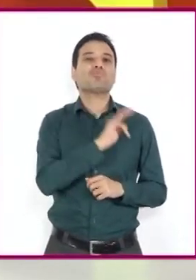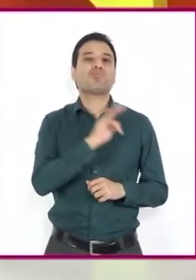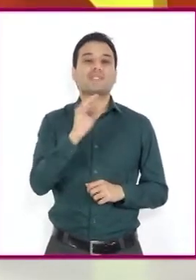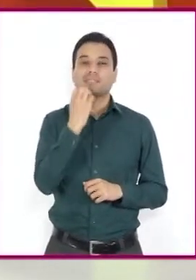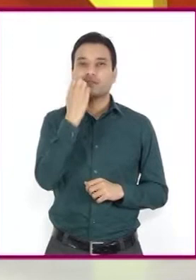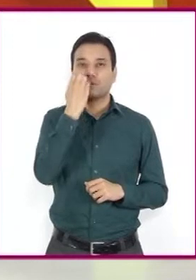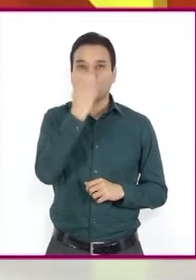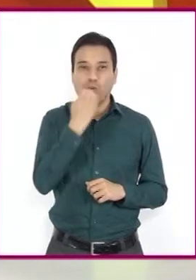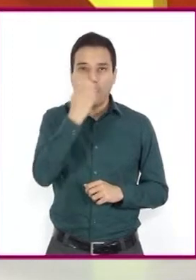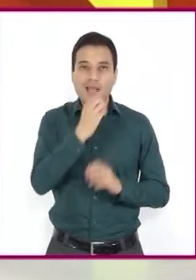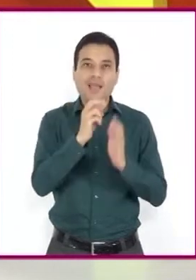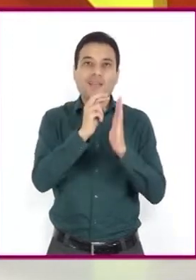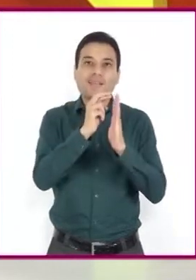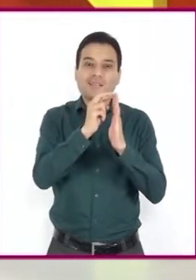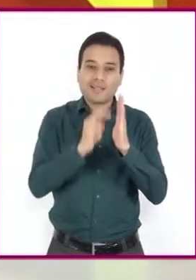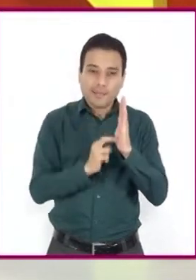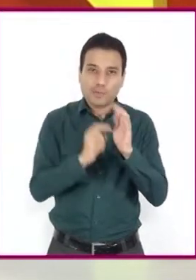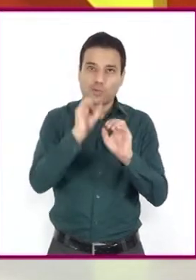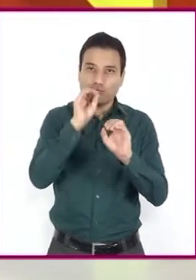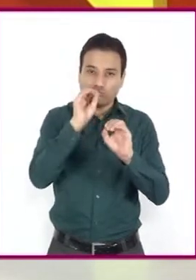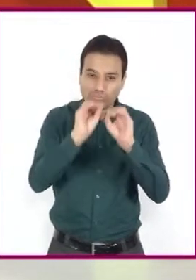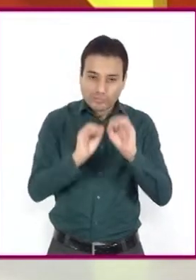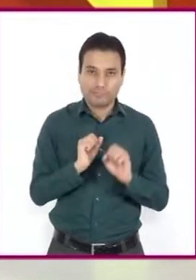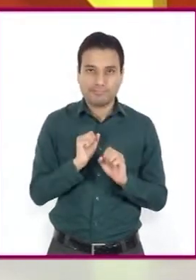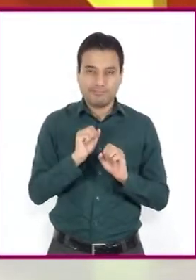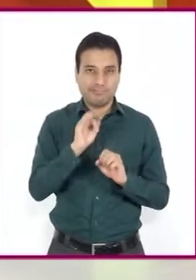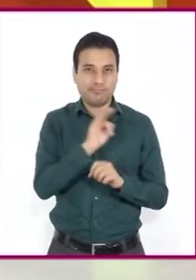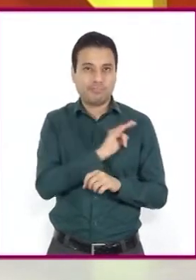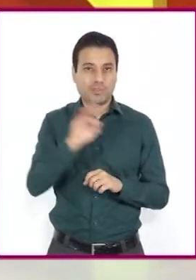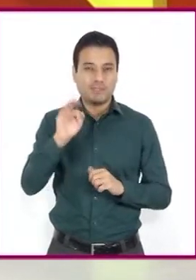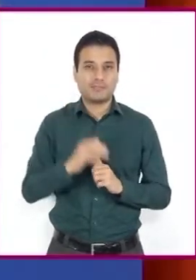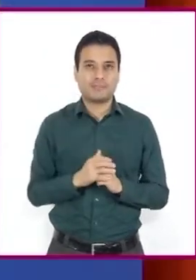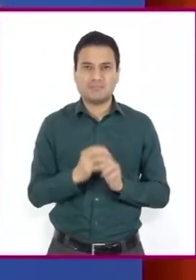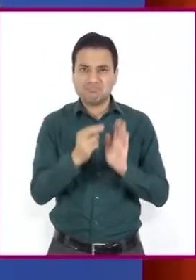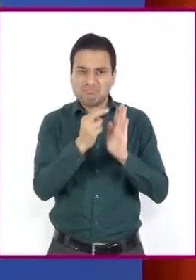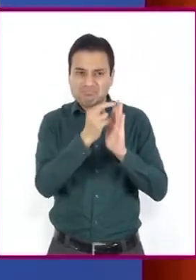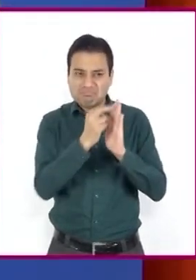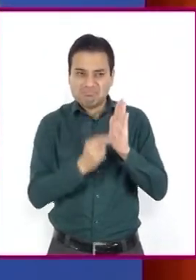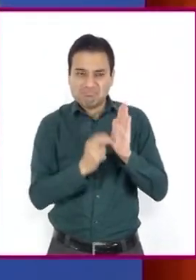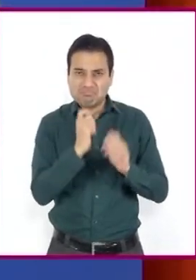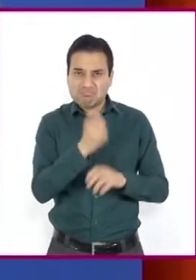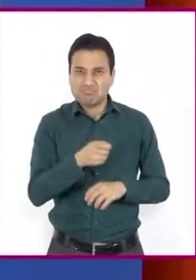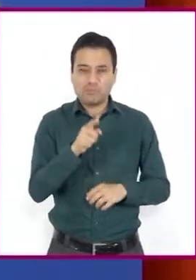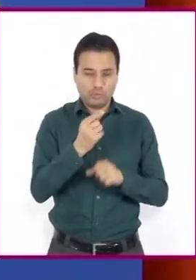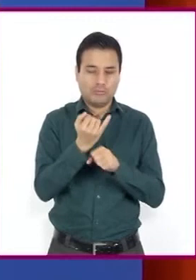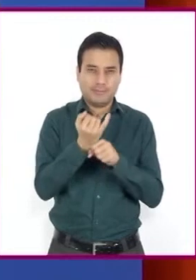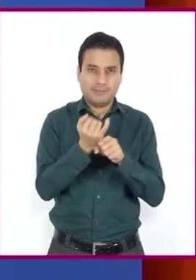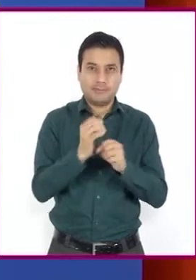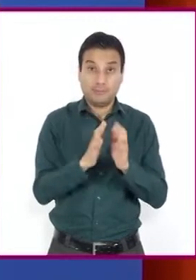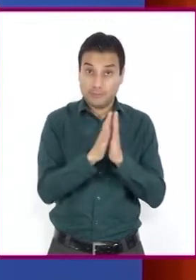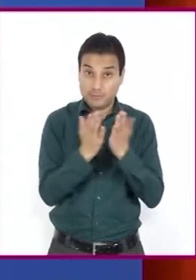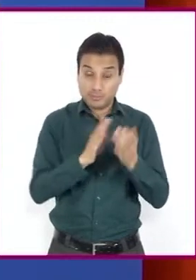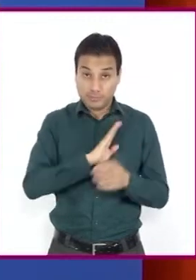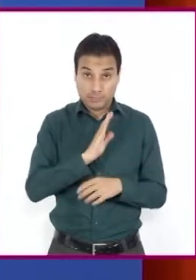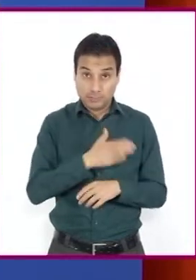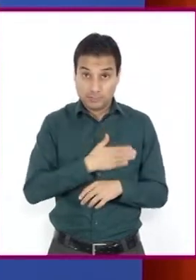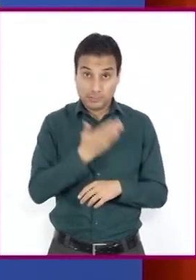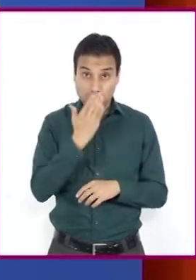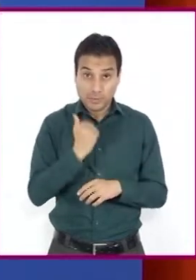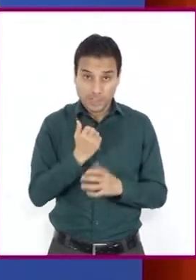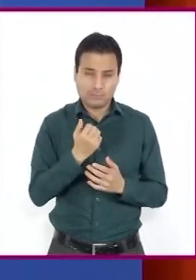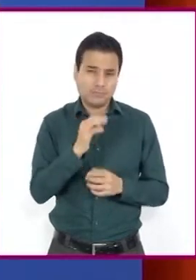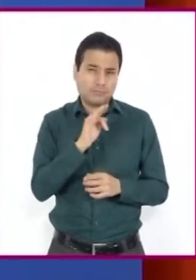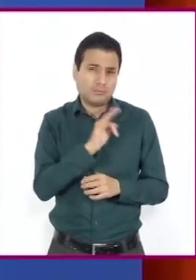reglamento escolar y que ubiquen la definición reglamento como un repaso. Si no tienen su libro de texto a la mano,